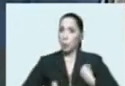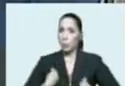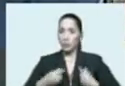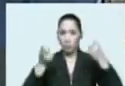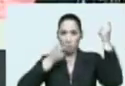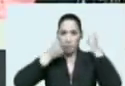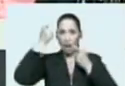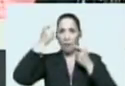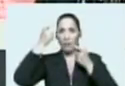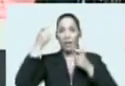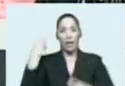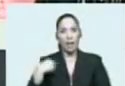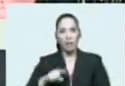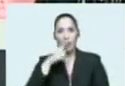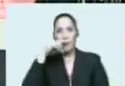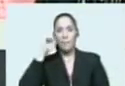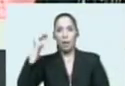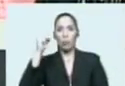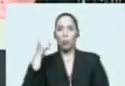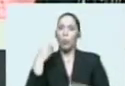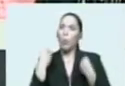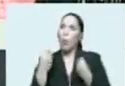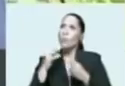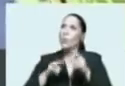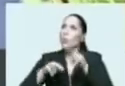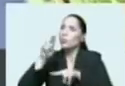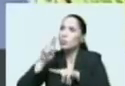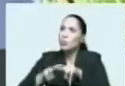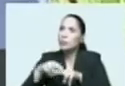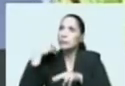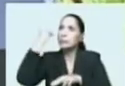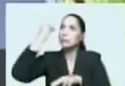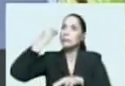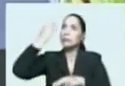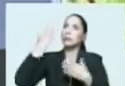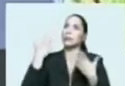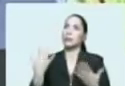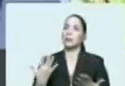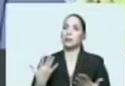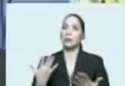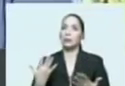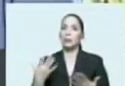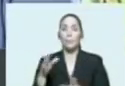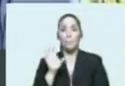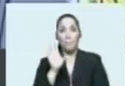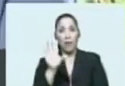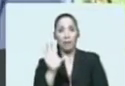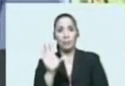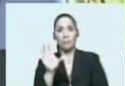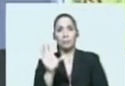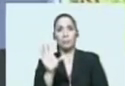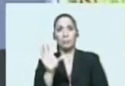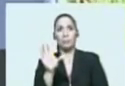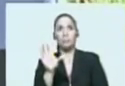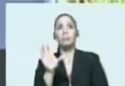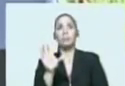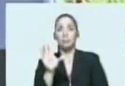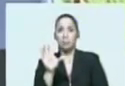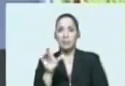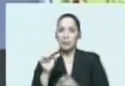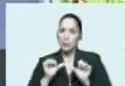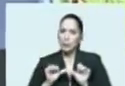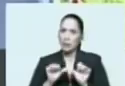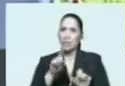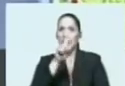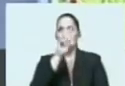la tiene nicolás maduró como construir en el marco de un país que fue considerado por más de 100 años